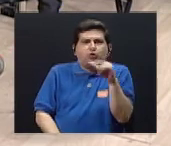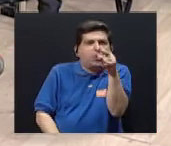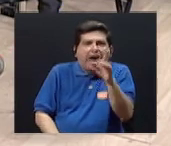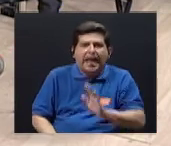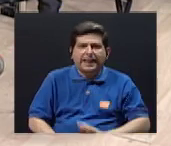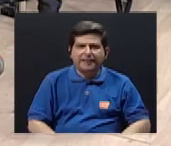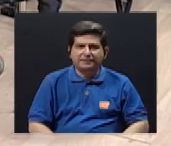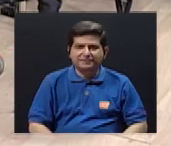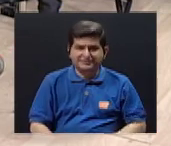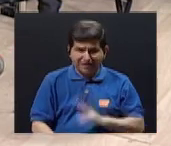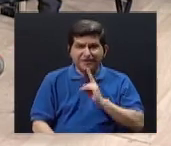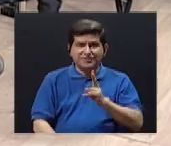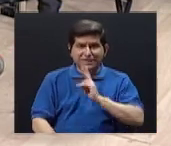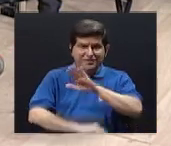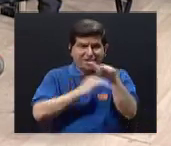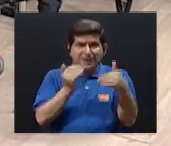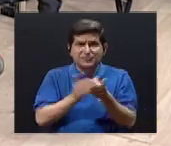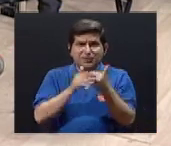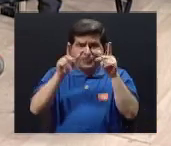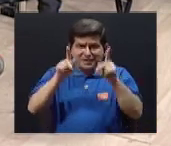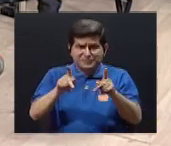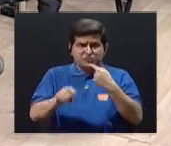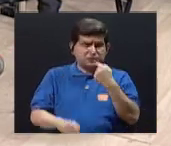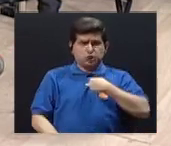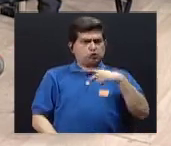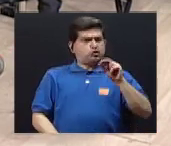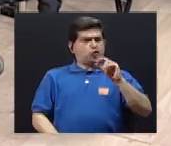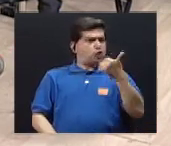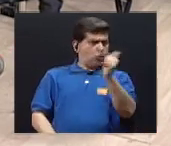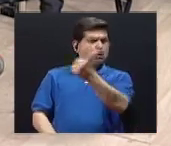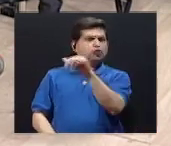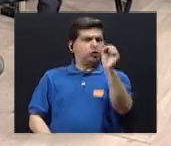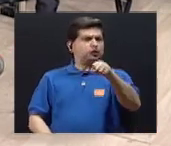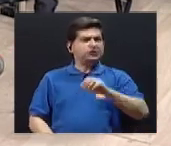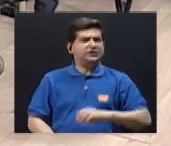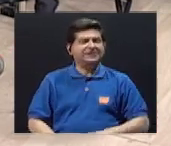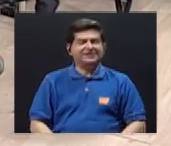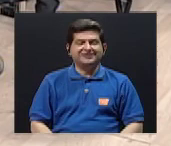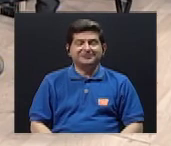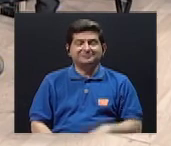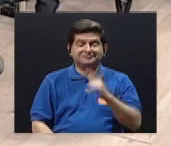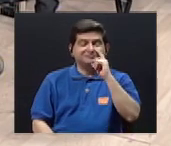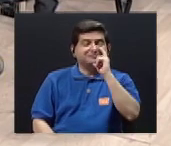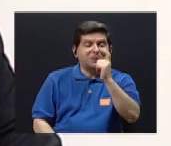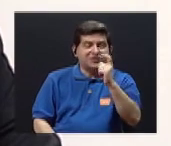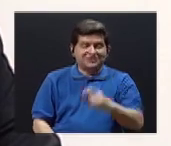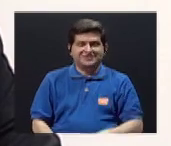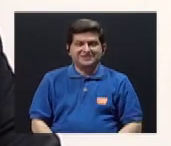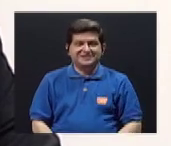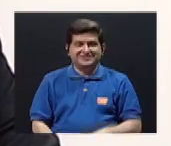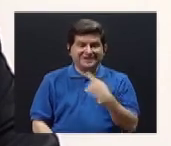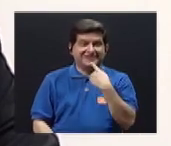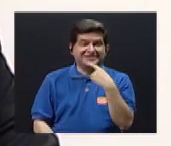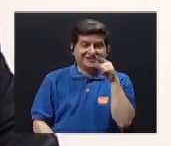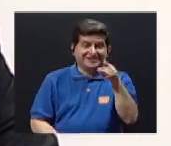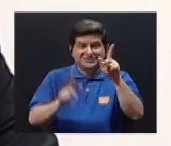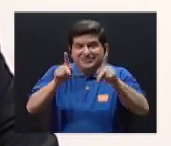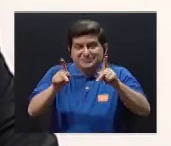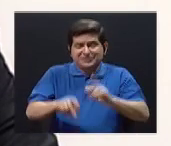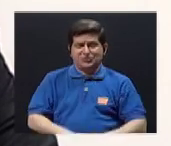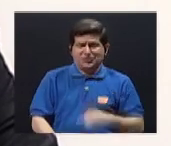así. Exacto. Eso es cierto, todos los ticos son así. Yo no, pero todos exacto, los demás sí. Los demás no, por dicha yo, ¿verdad?